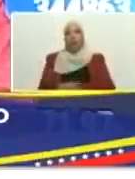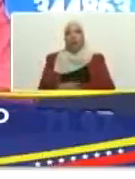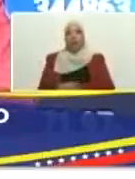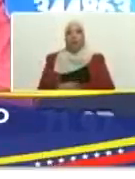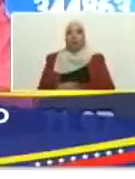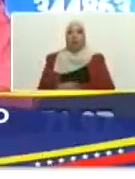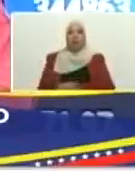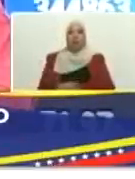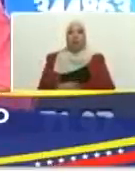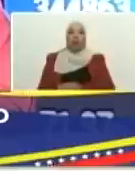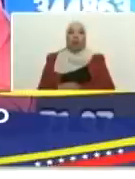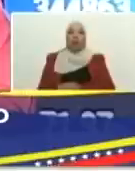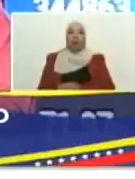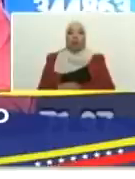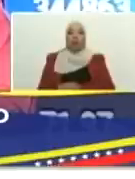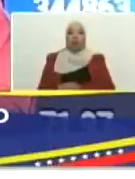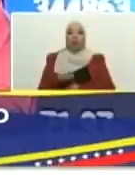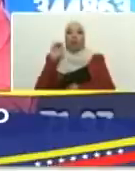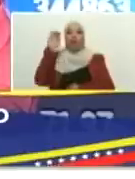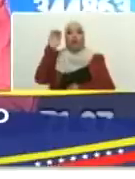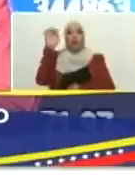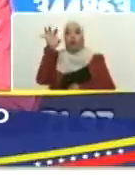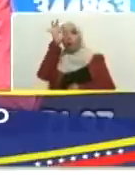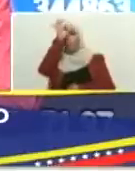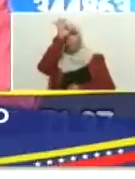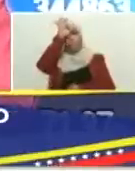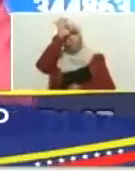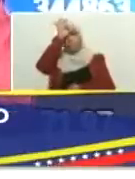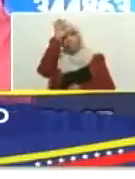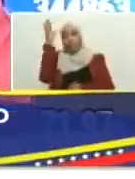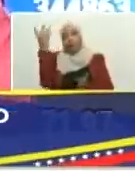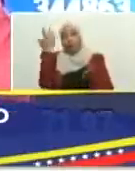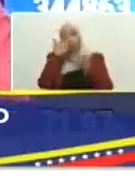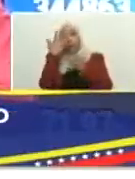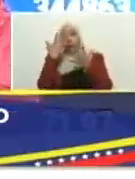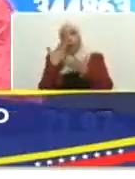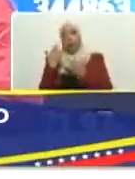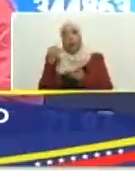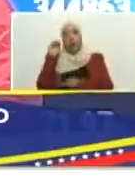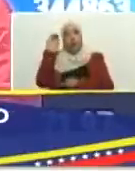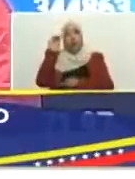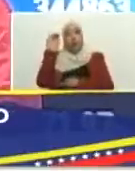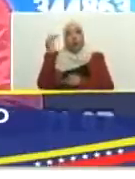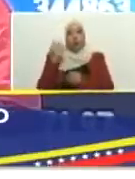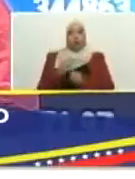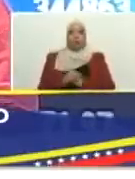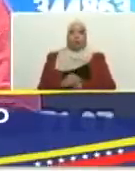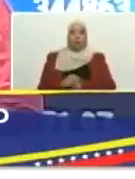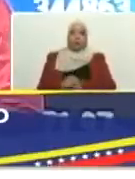que no imaginábamos lo que íbamos a pasar de ahí en adelante.